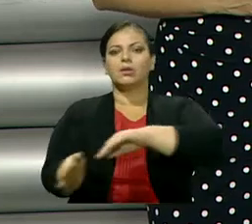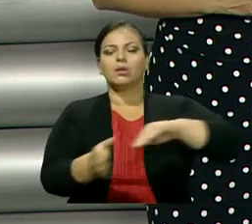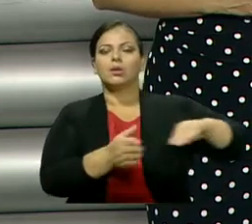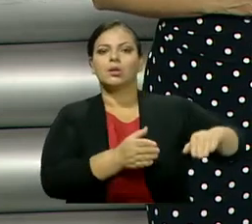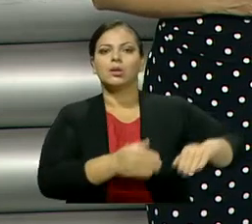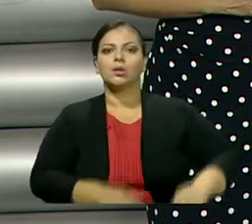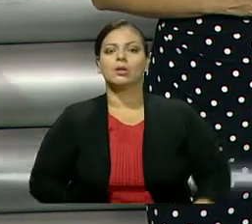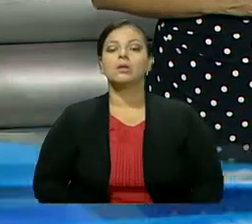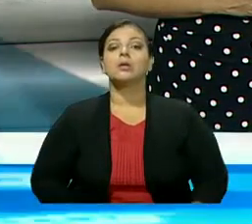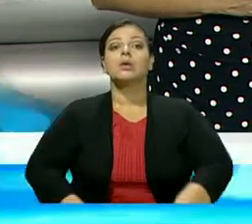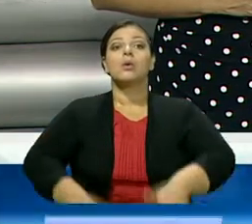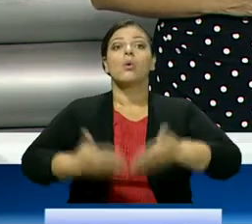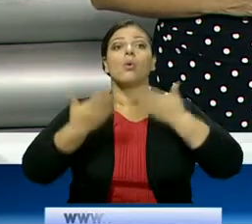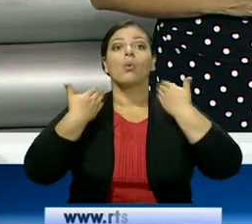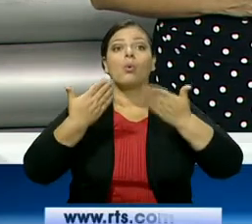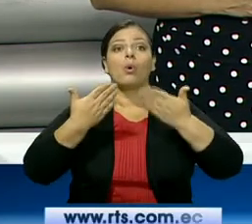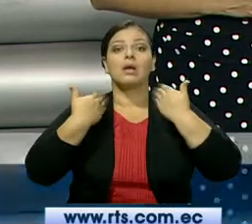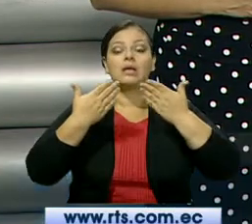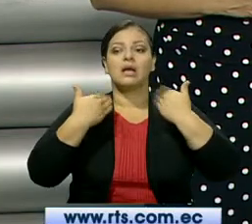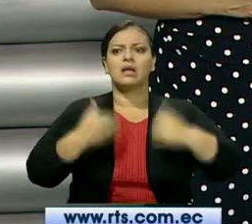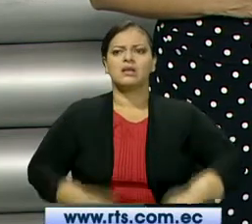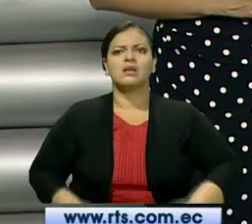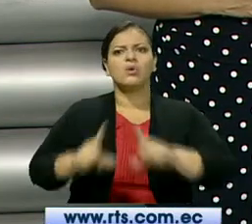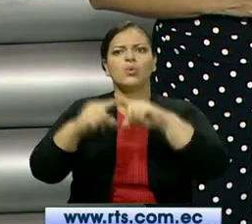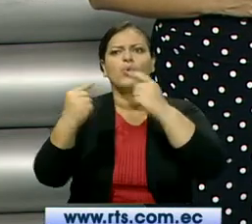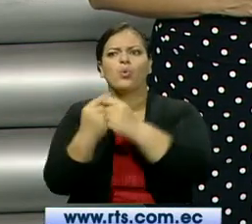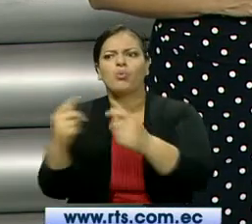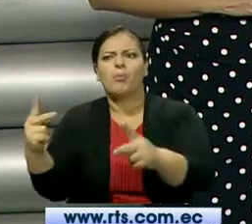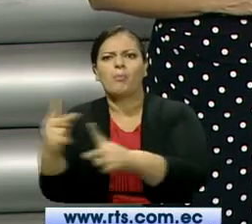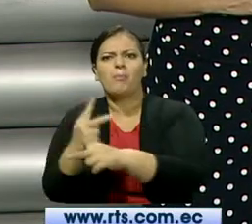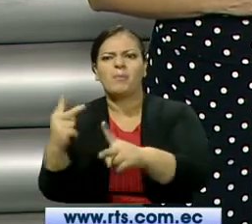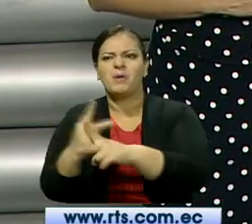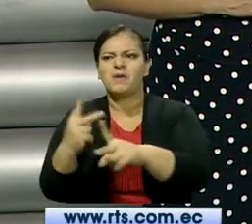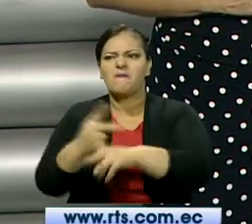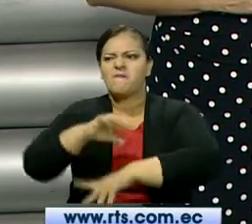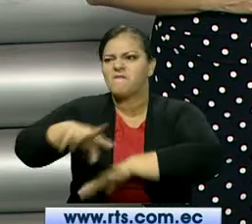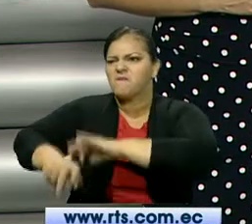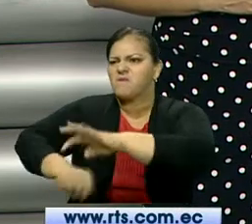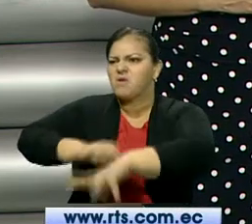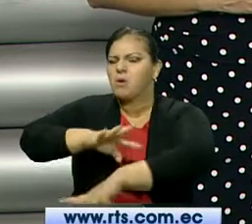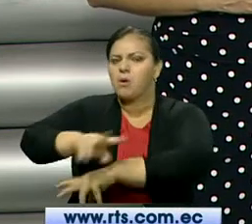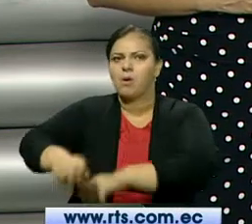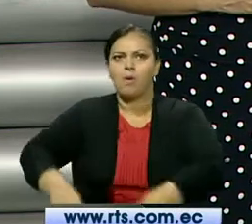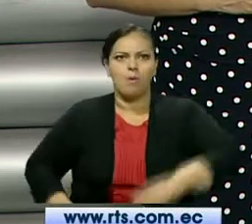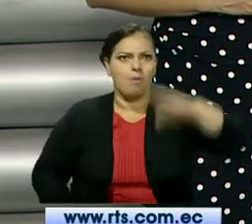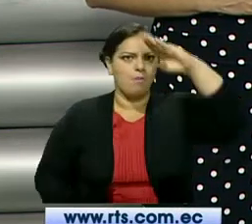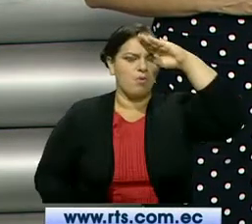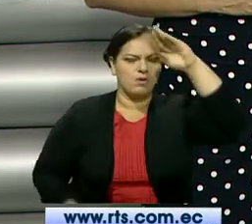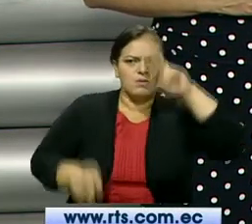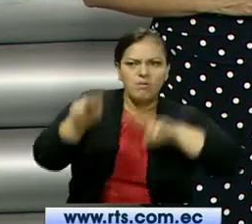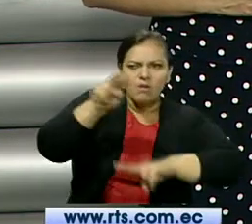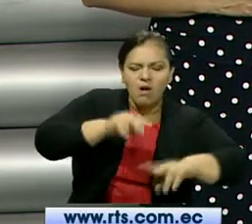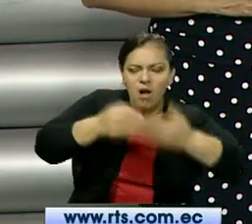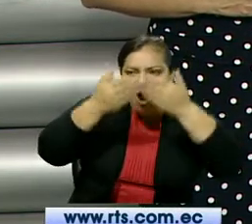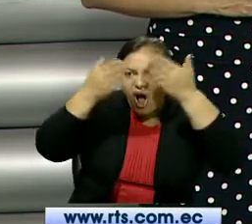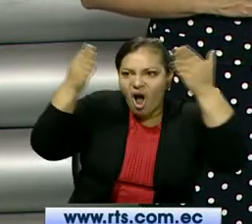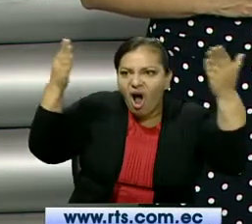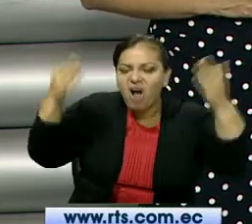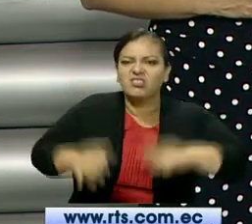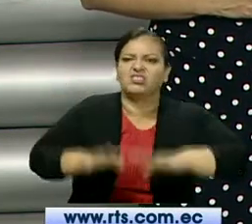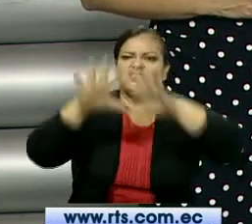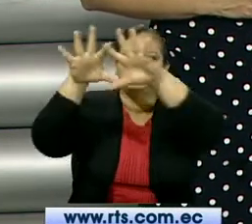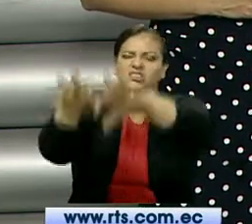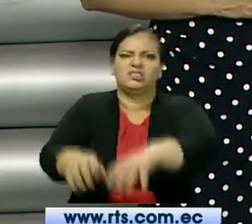esta red delictiva y decomisan 224 kilos de droga durante un operativo antinarcóticos llevado a cabo aquí en Guayaquil. El alcaloide